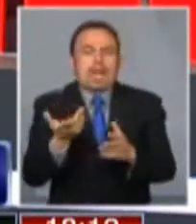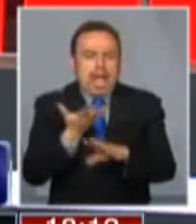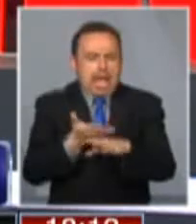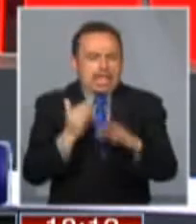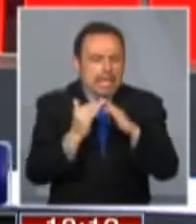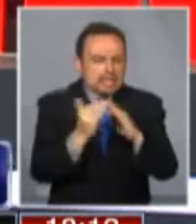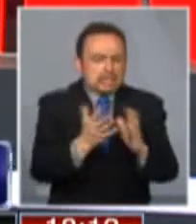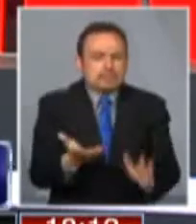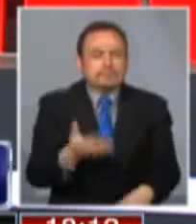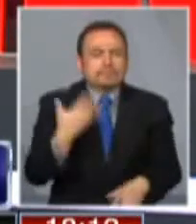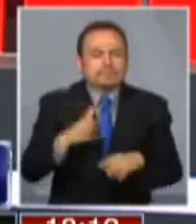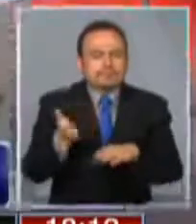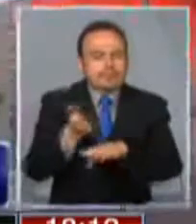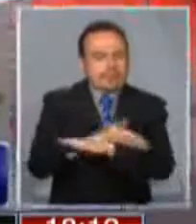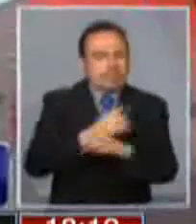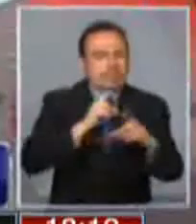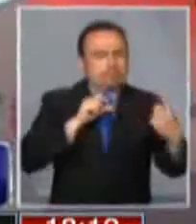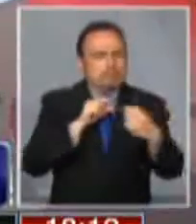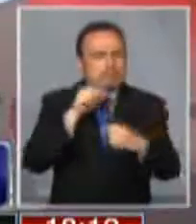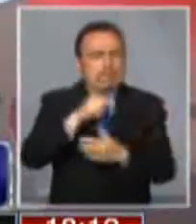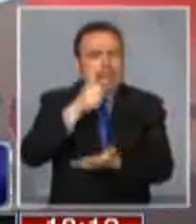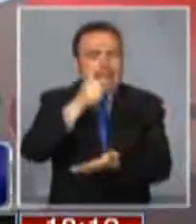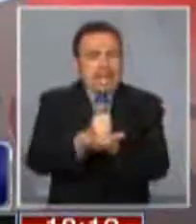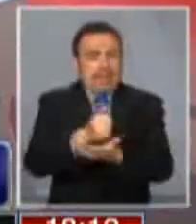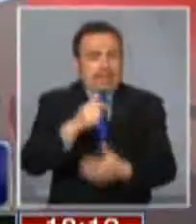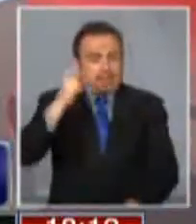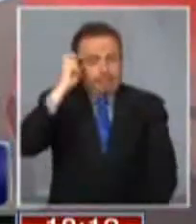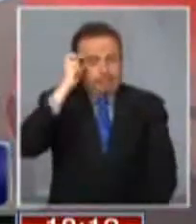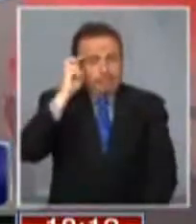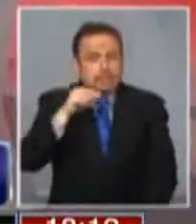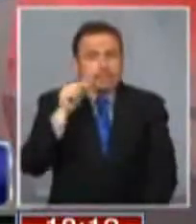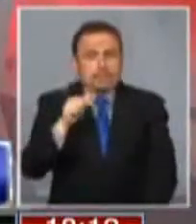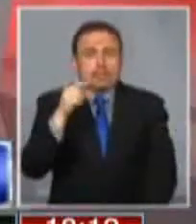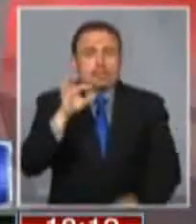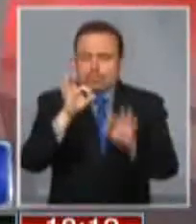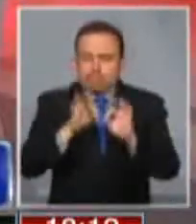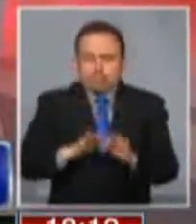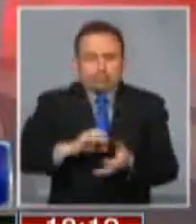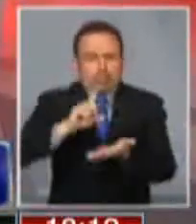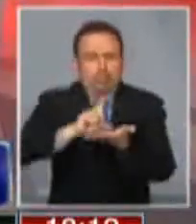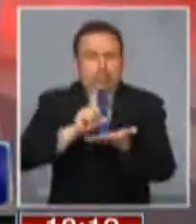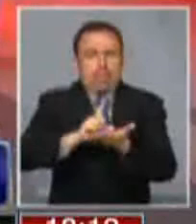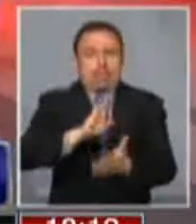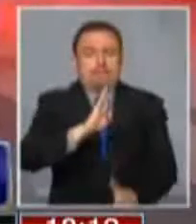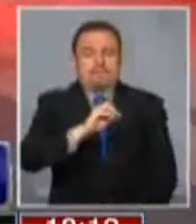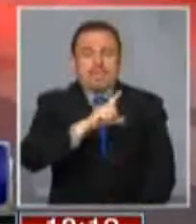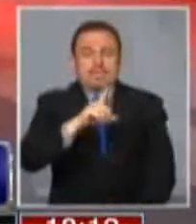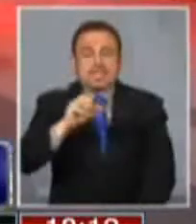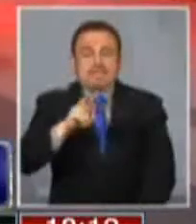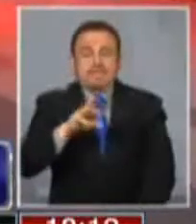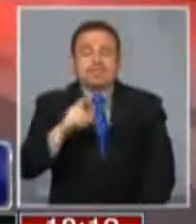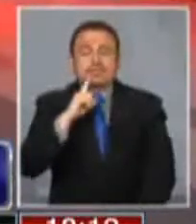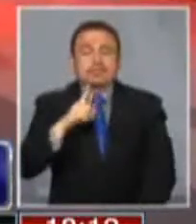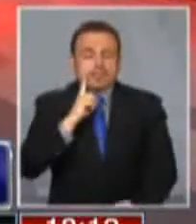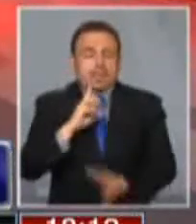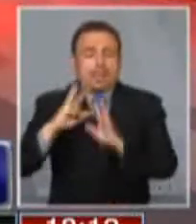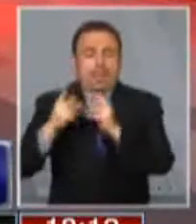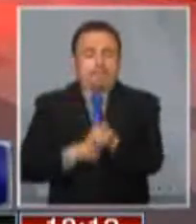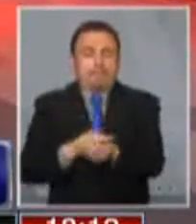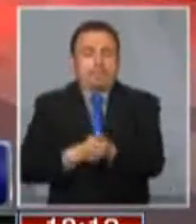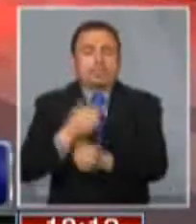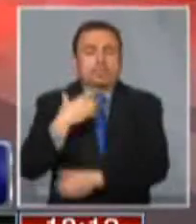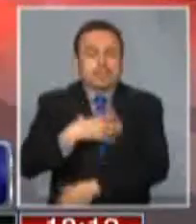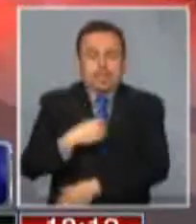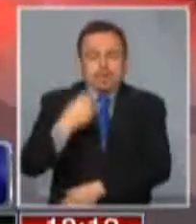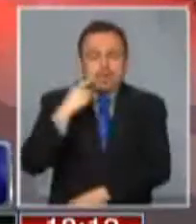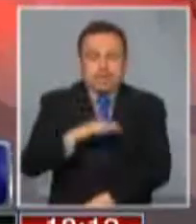personas? Conversábamos nosotros hace unos días con la alcaldesa, que decía que precisamente en el barrio de Bellavista había familias que tenían niños pequeños, que los niños no dormían y